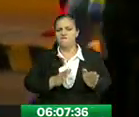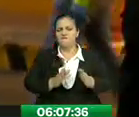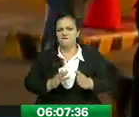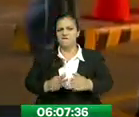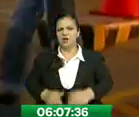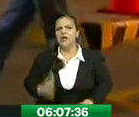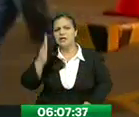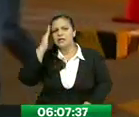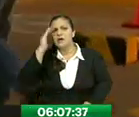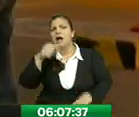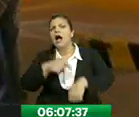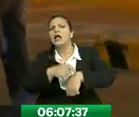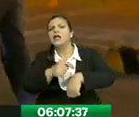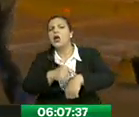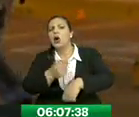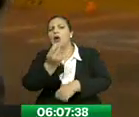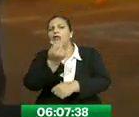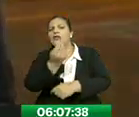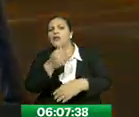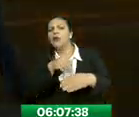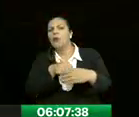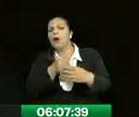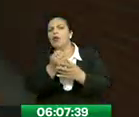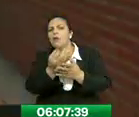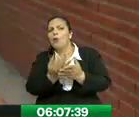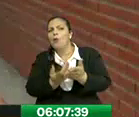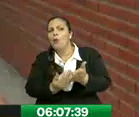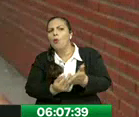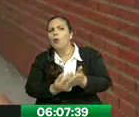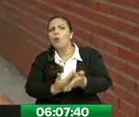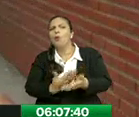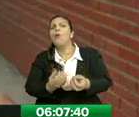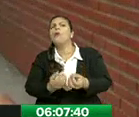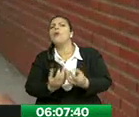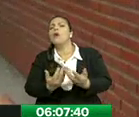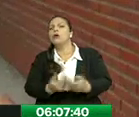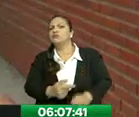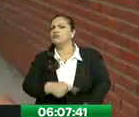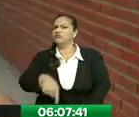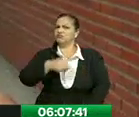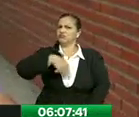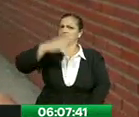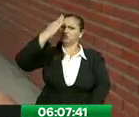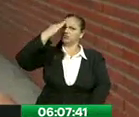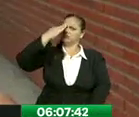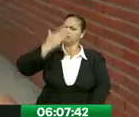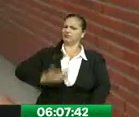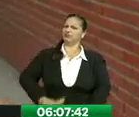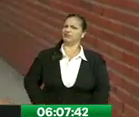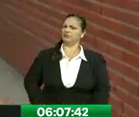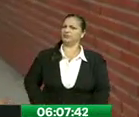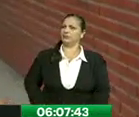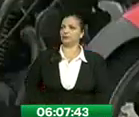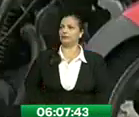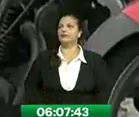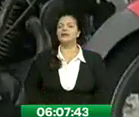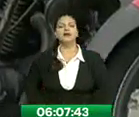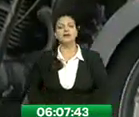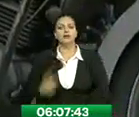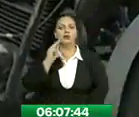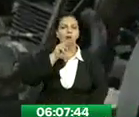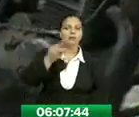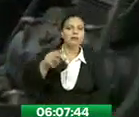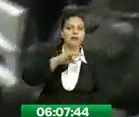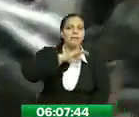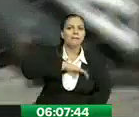donde entran ellos directamente a llevarse el dinero. También te alcanzo a ver 2 carros de policía persiguiendo a 3 motos. En 2 iban 2 sujetos